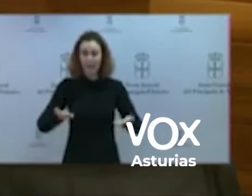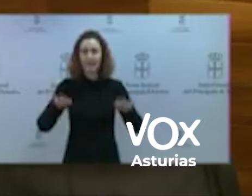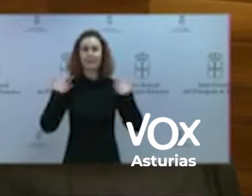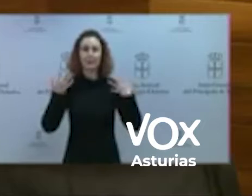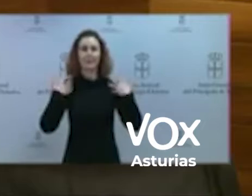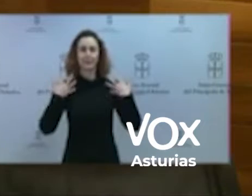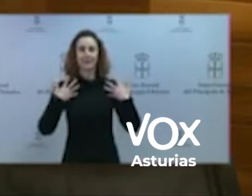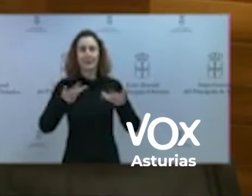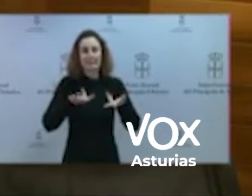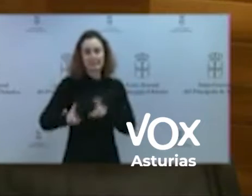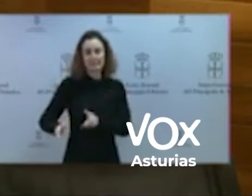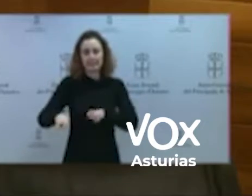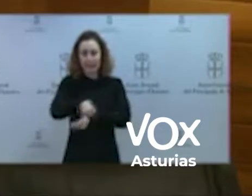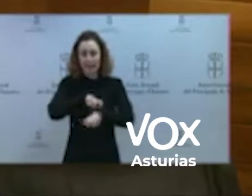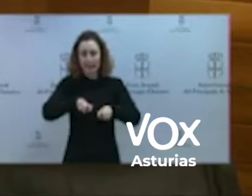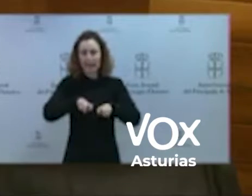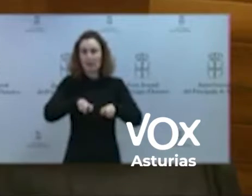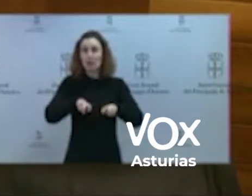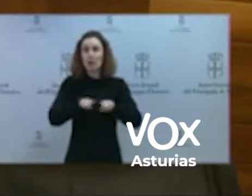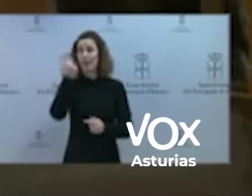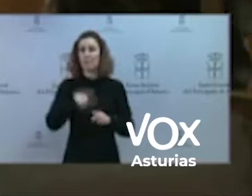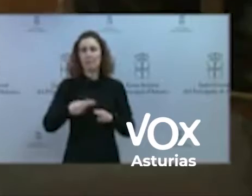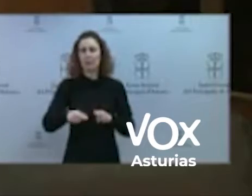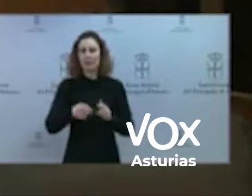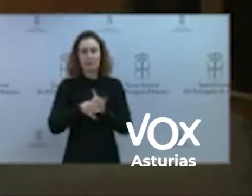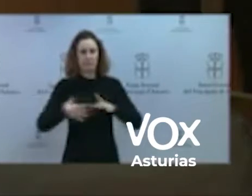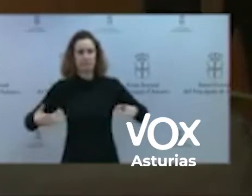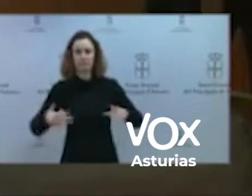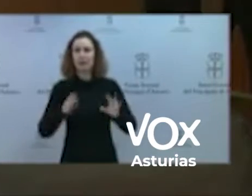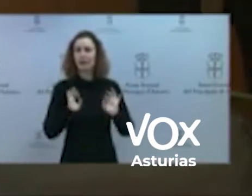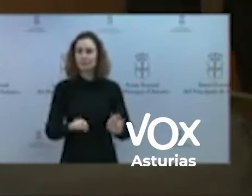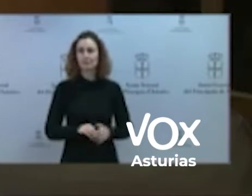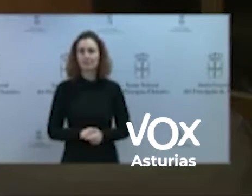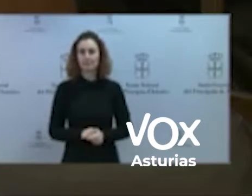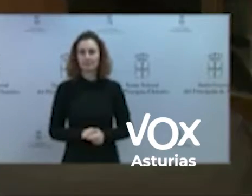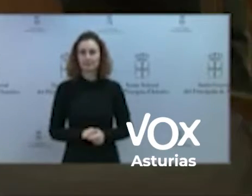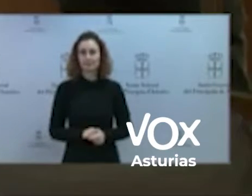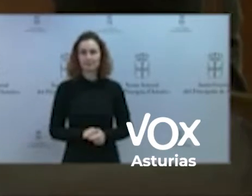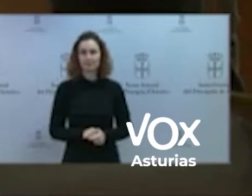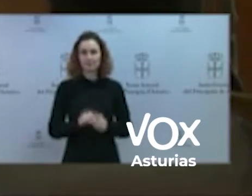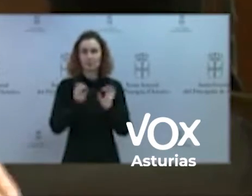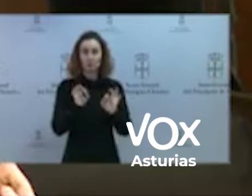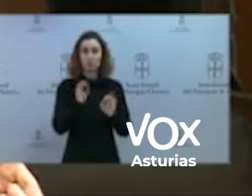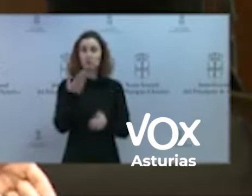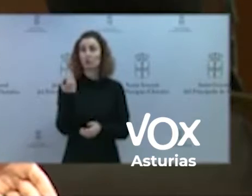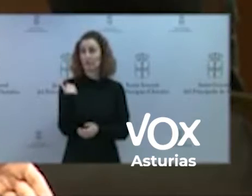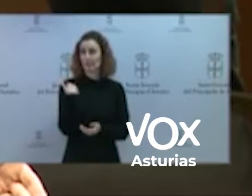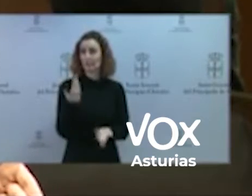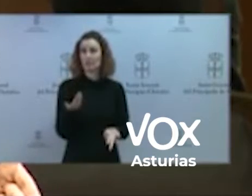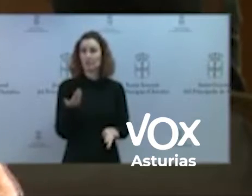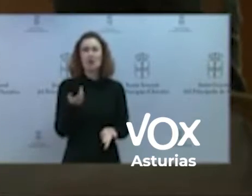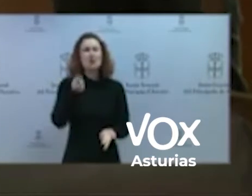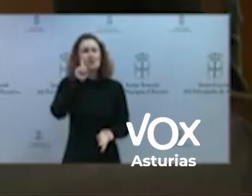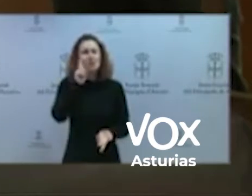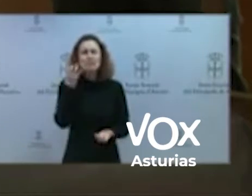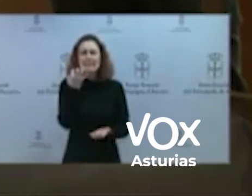de reducir o minimizar los riesgos de contagio. El anuncio que acaba de hacer realmente no sé a qué responde, si a una rectificación de errores